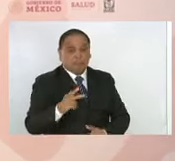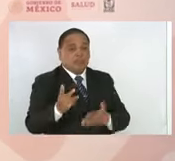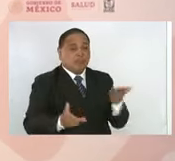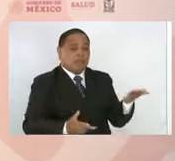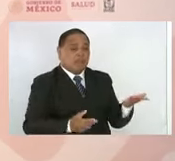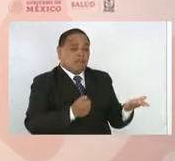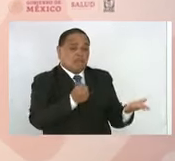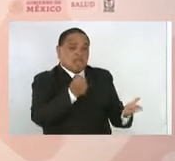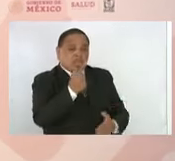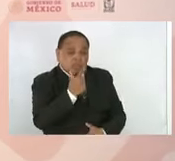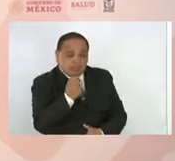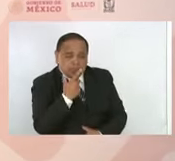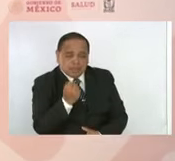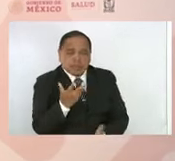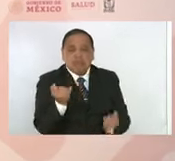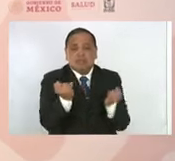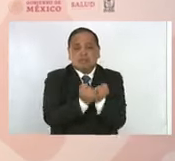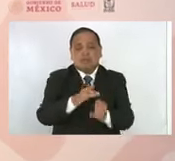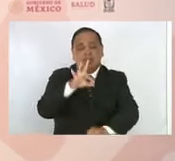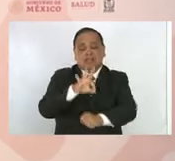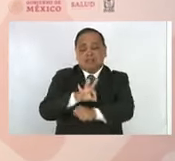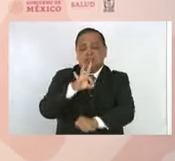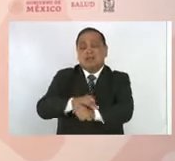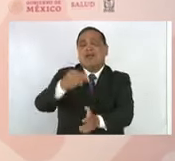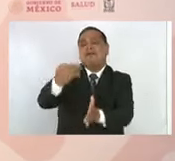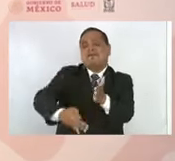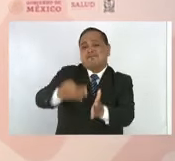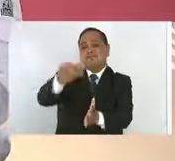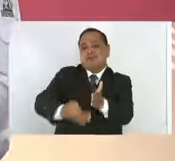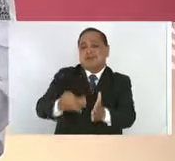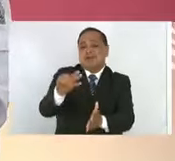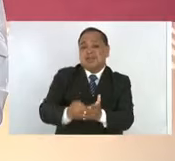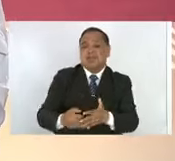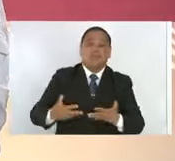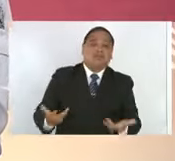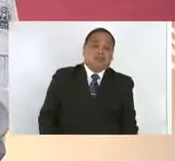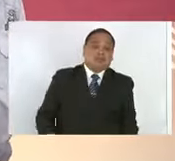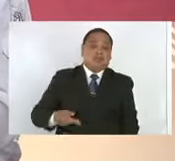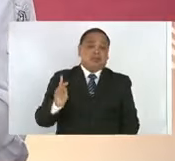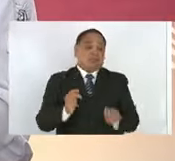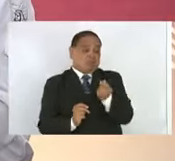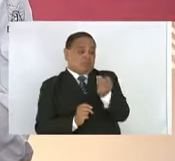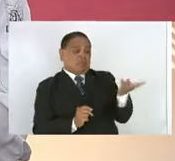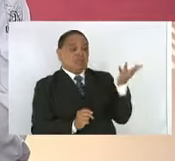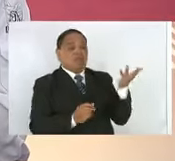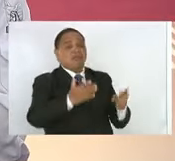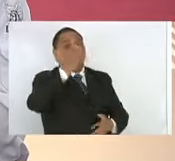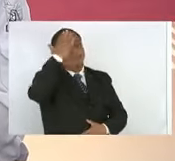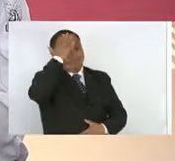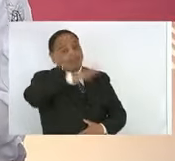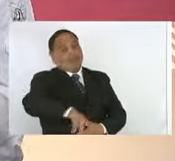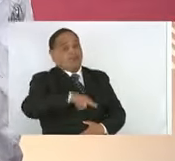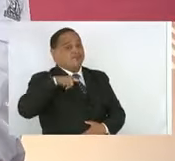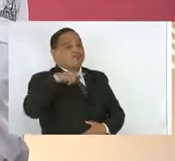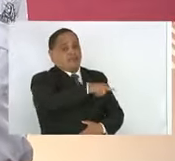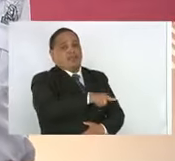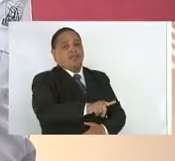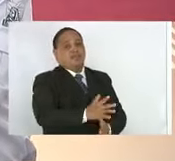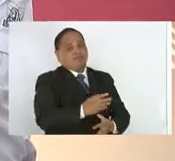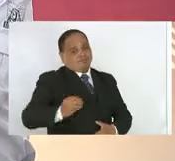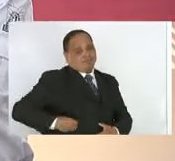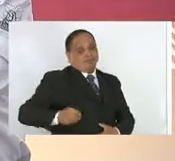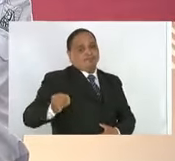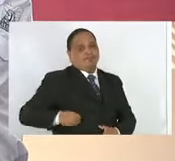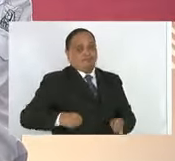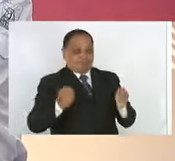de médicos y médicas especialistas en México. ¿Cómo no lo iban a saber si ellos lo provocaron? Y entonces nos vinieron